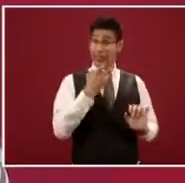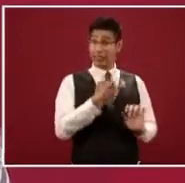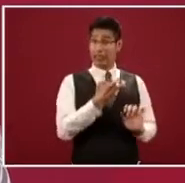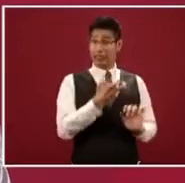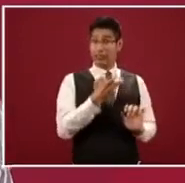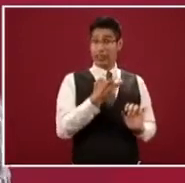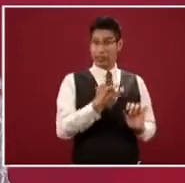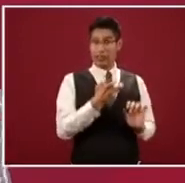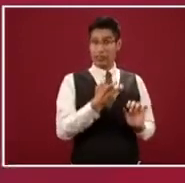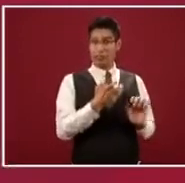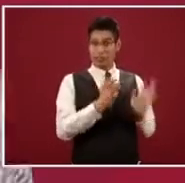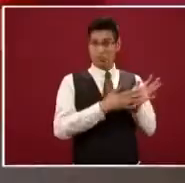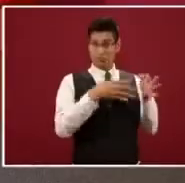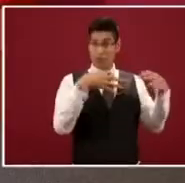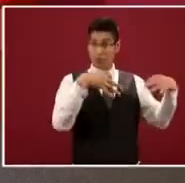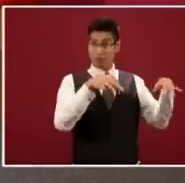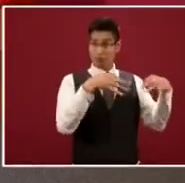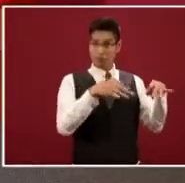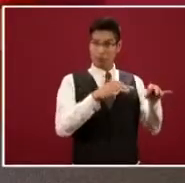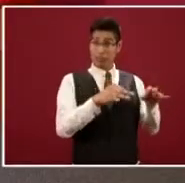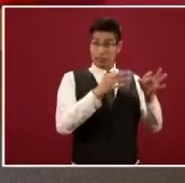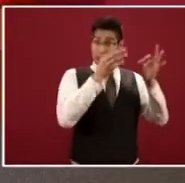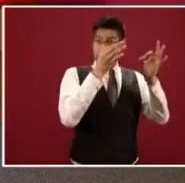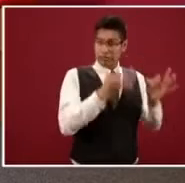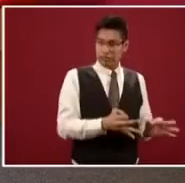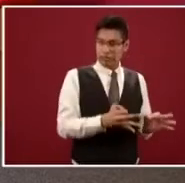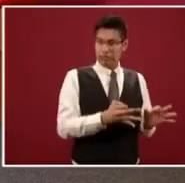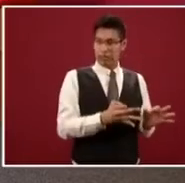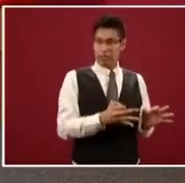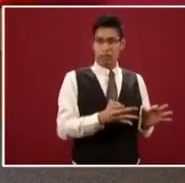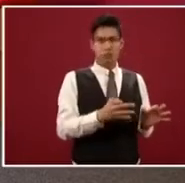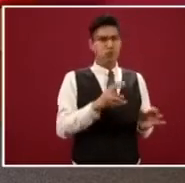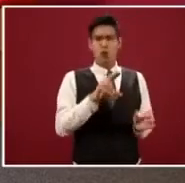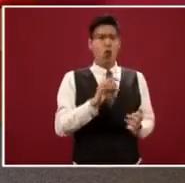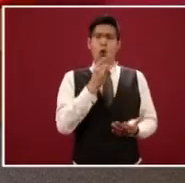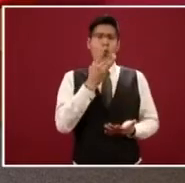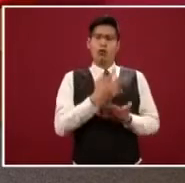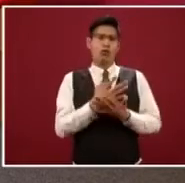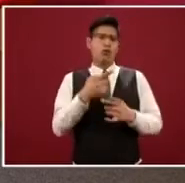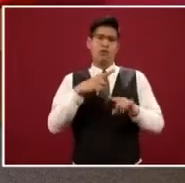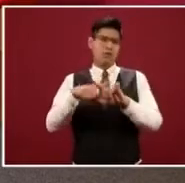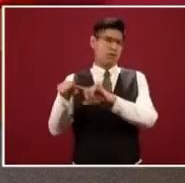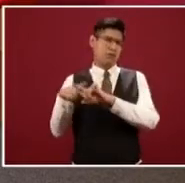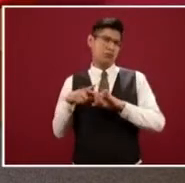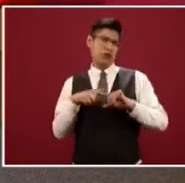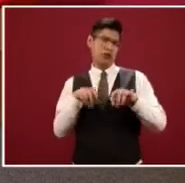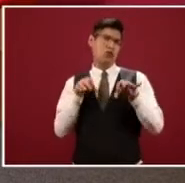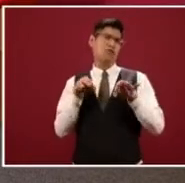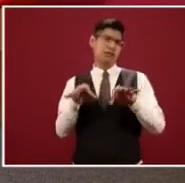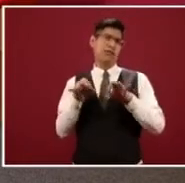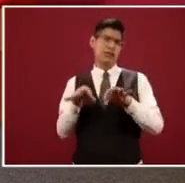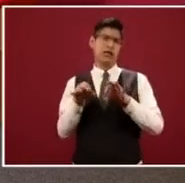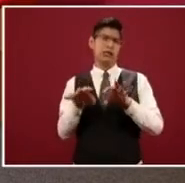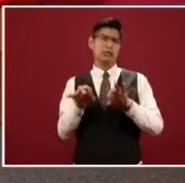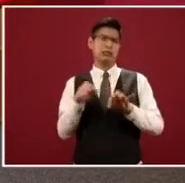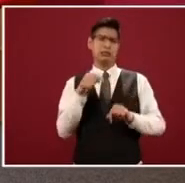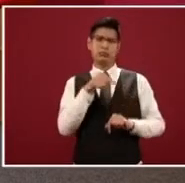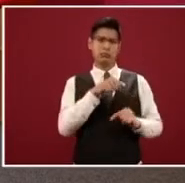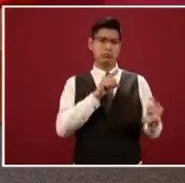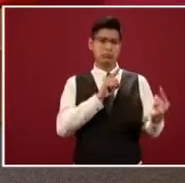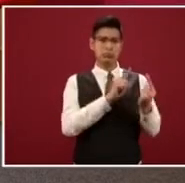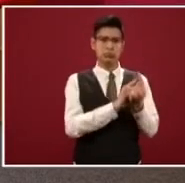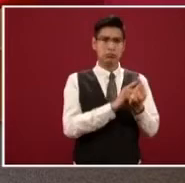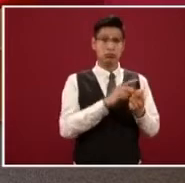un documento autorizado, eran apuntes, se puede decir, de distintas oficinas que no habían tenido una integración correcta